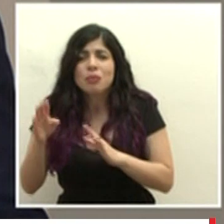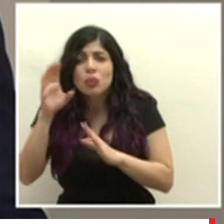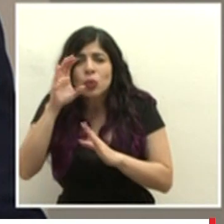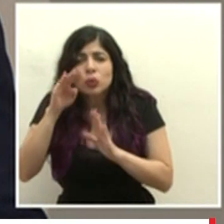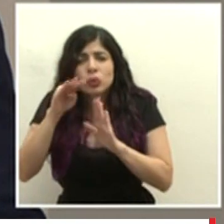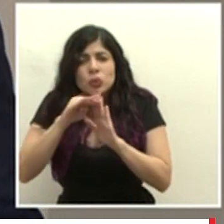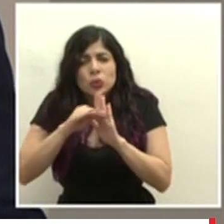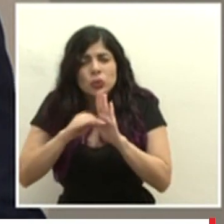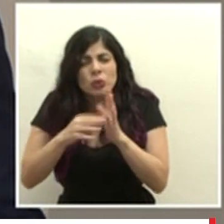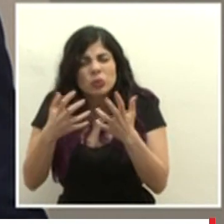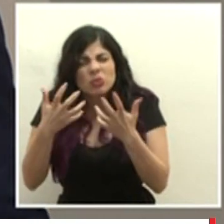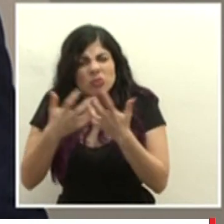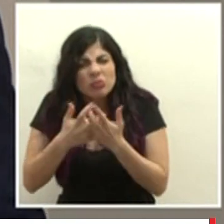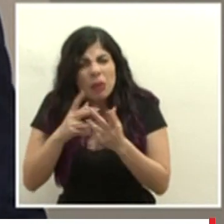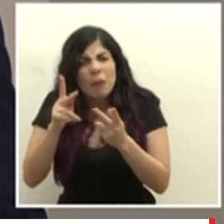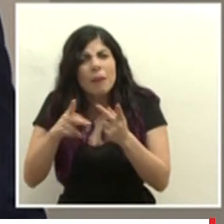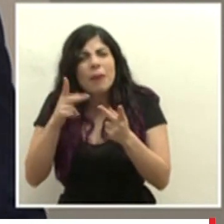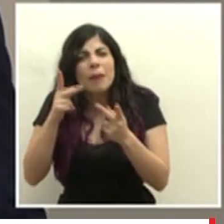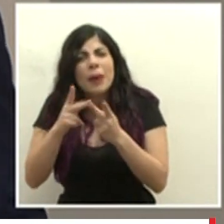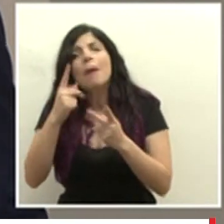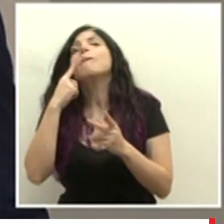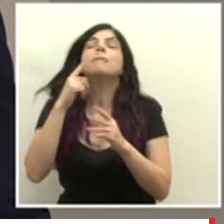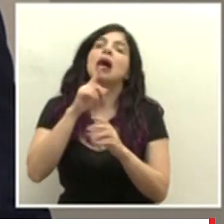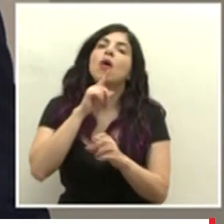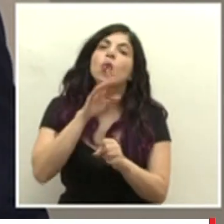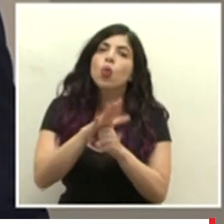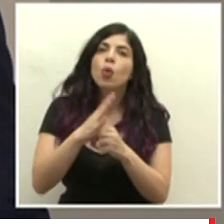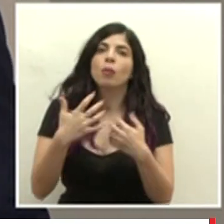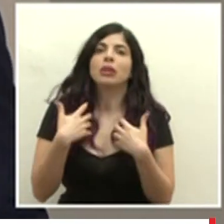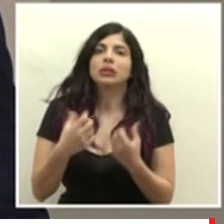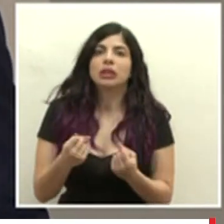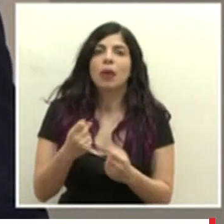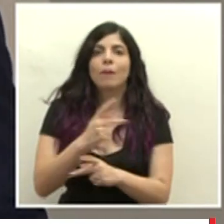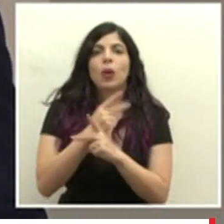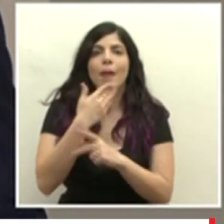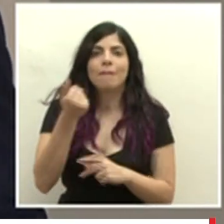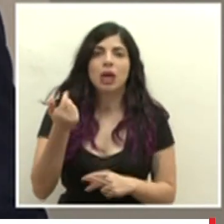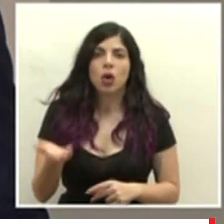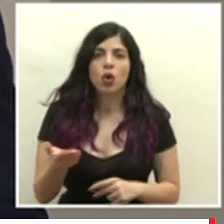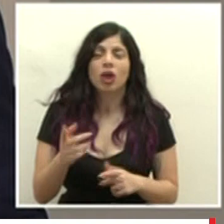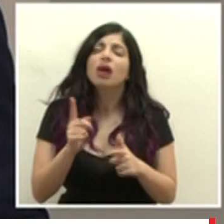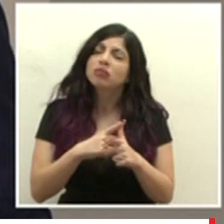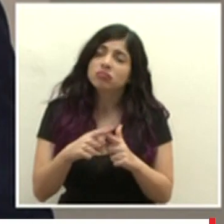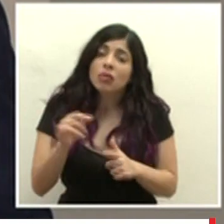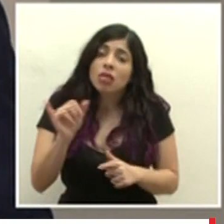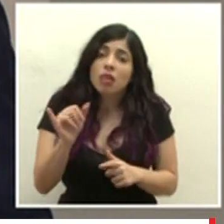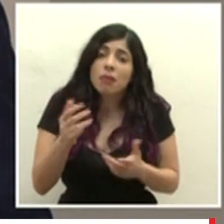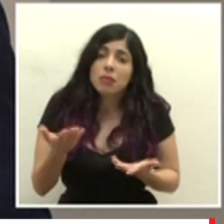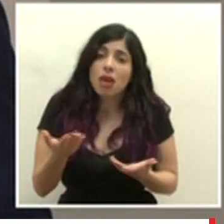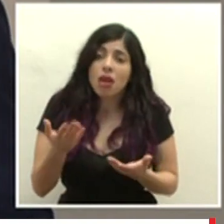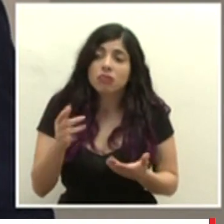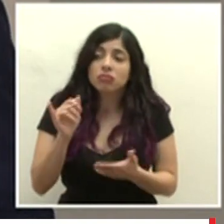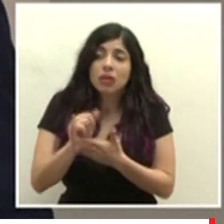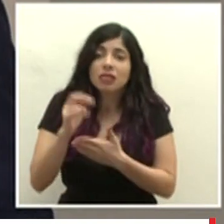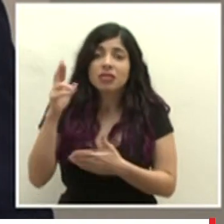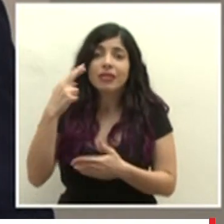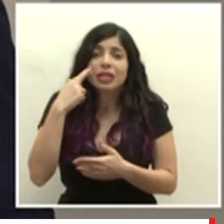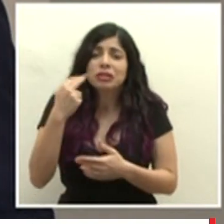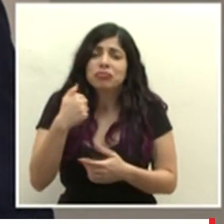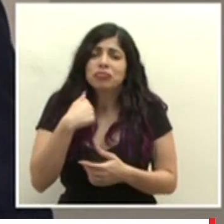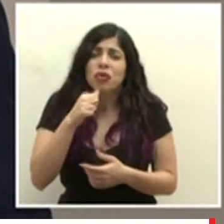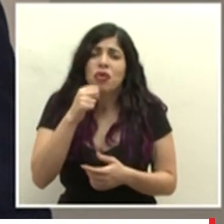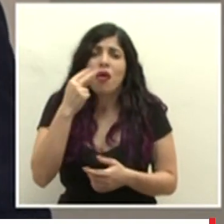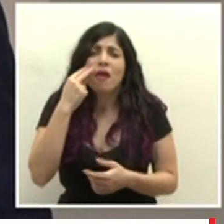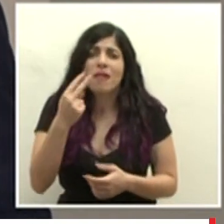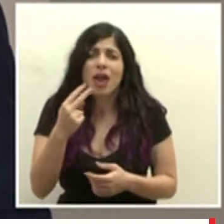mejor adaptado posible para cumplir con las medidas sanitarias que nos vayan a proteger mejor. Así que también, en ese sentido, yo no veo